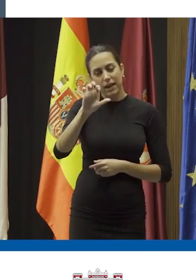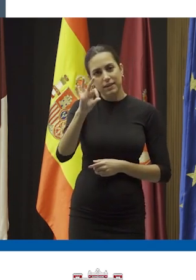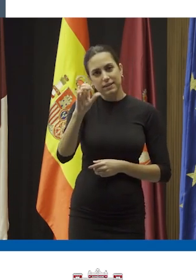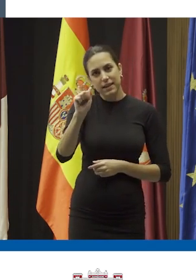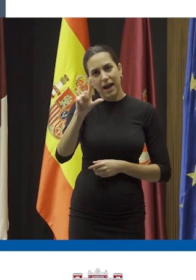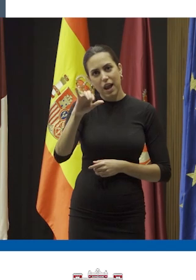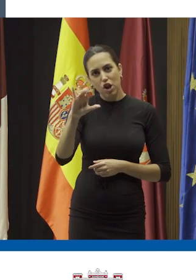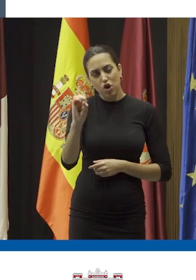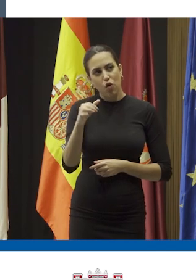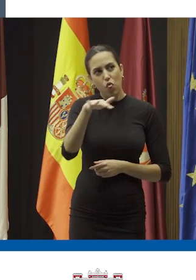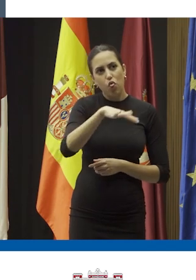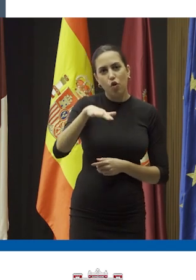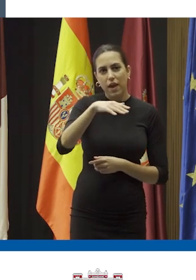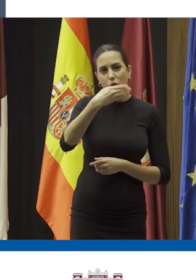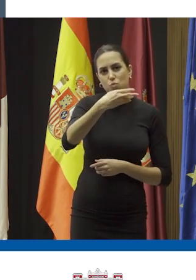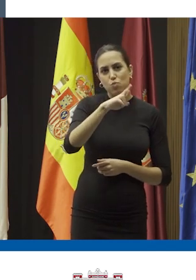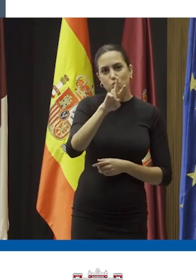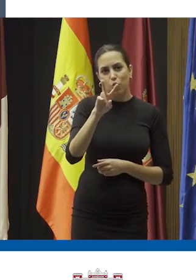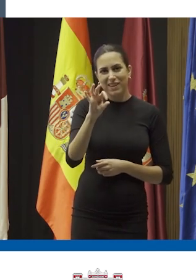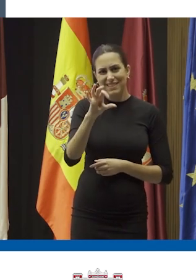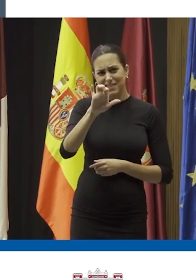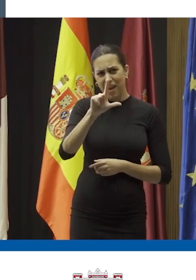Bruselas, era belga. Y este